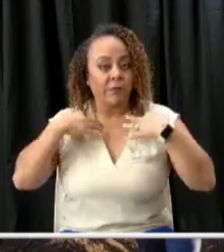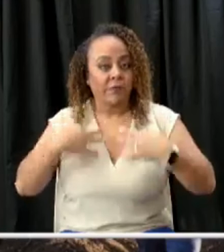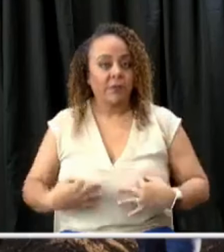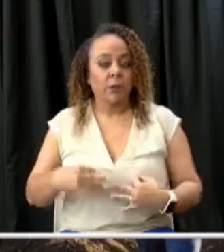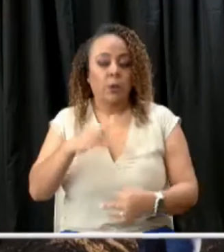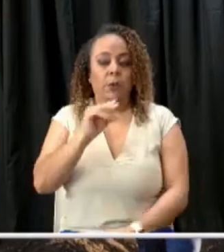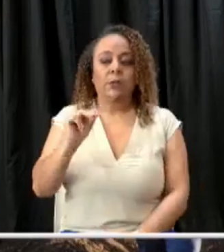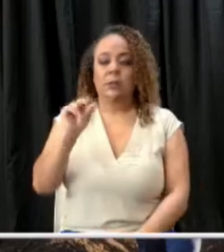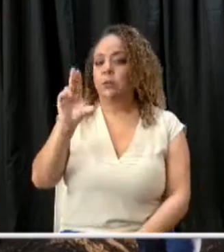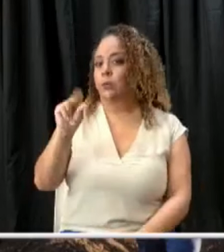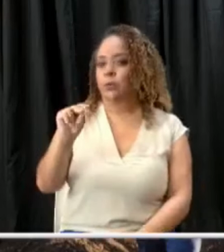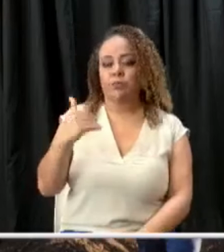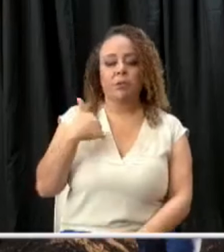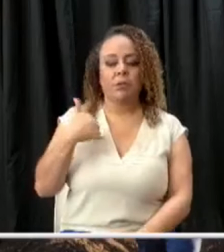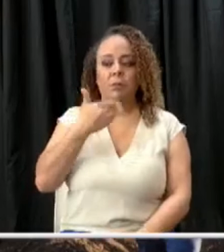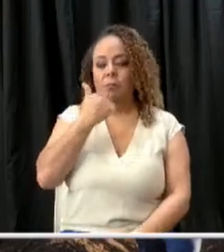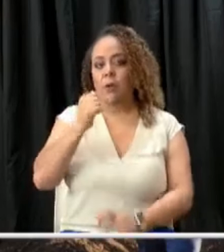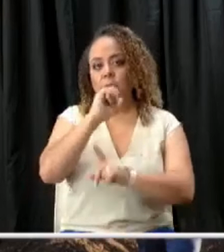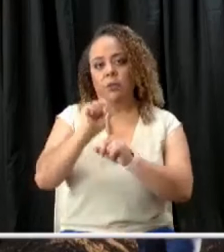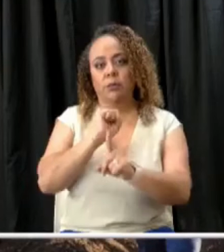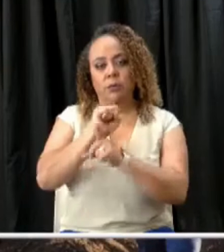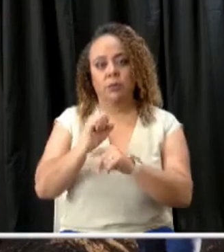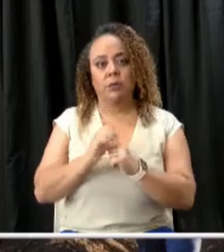no cuentan con las mejores condiciones